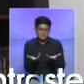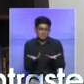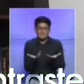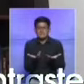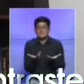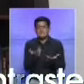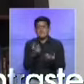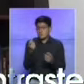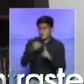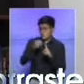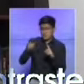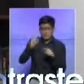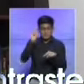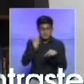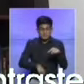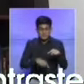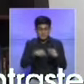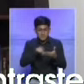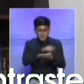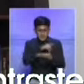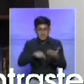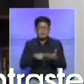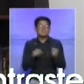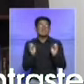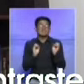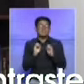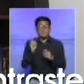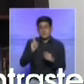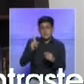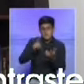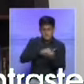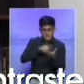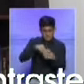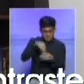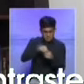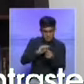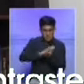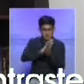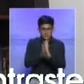de elección, porque la totalidad de casillas impugnadas representa el